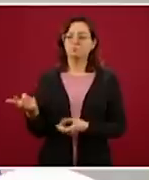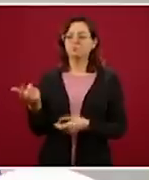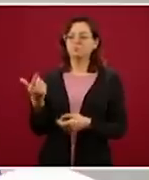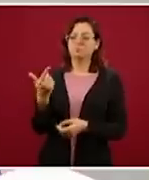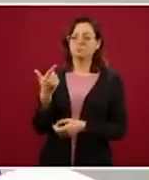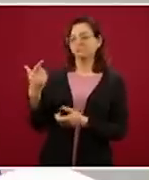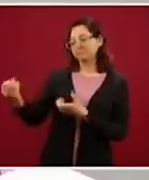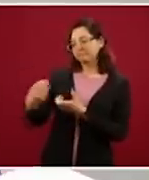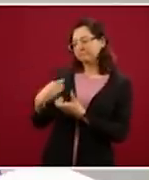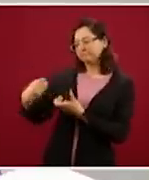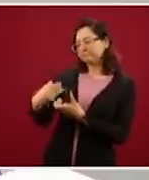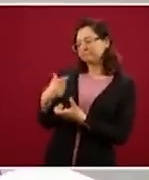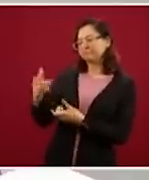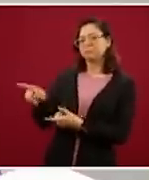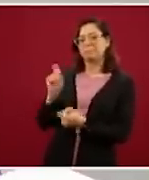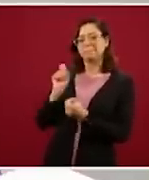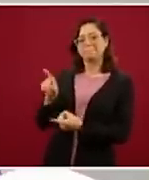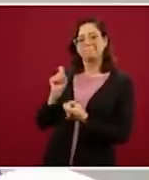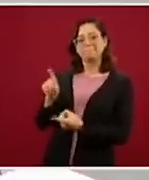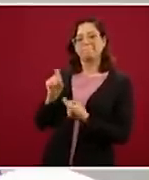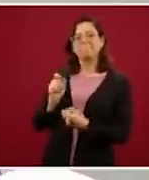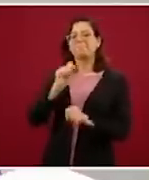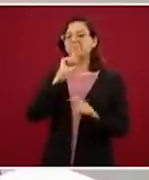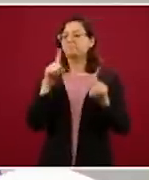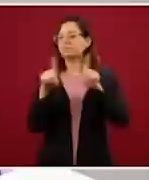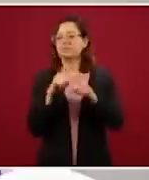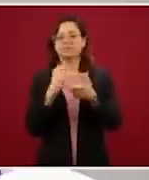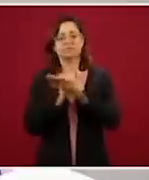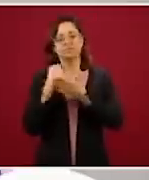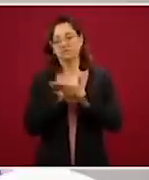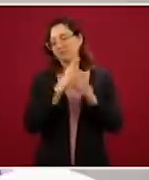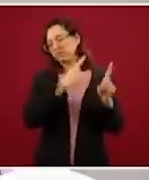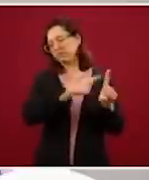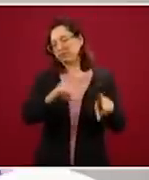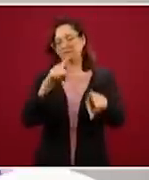y el pago de tarjetas de crédito y demás